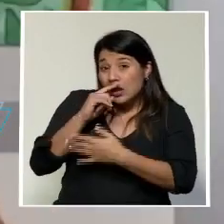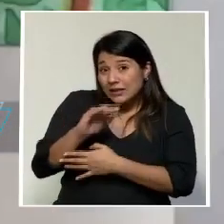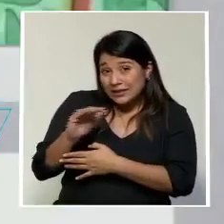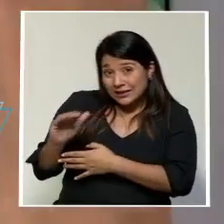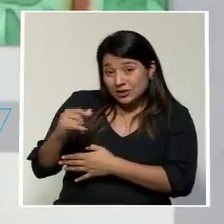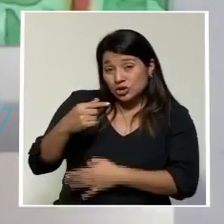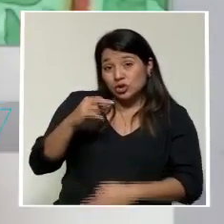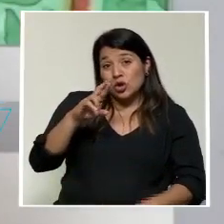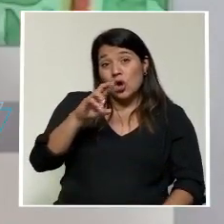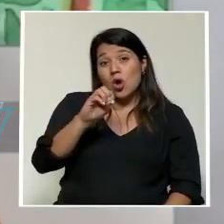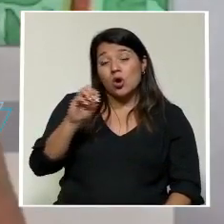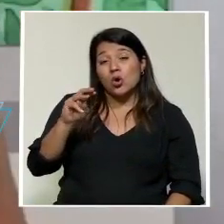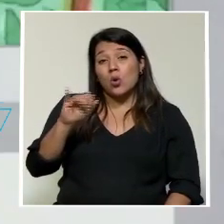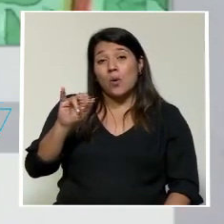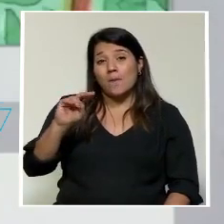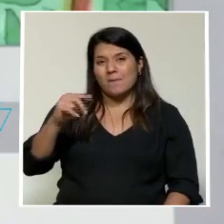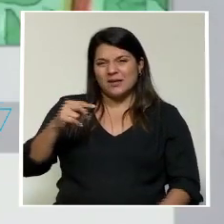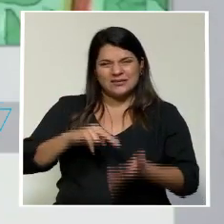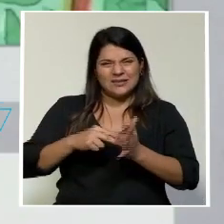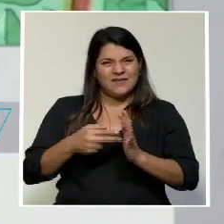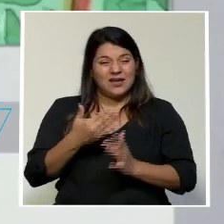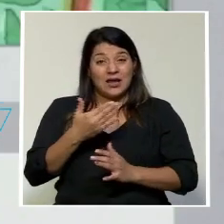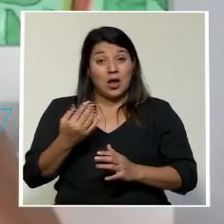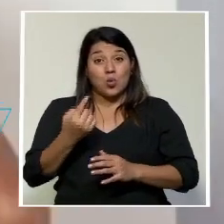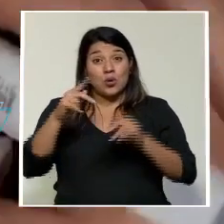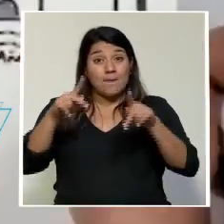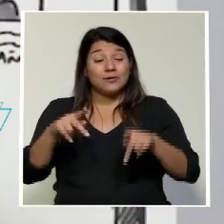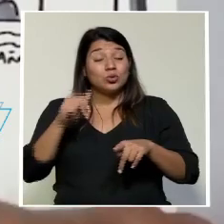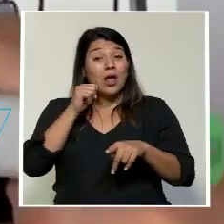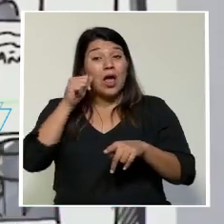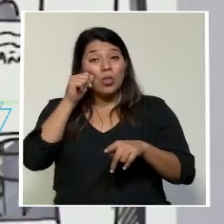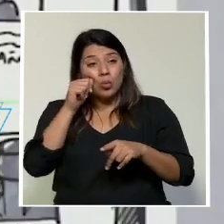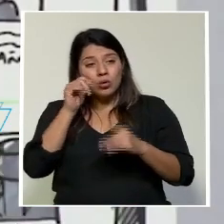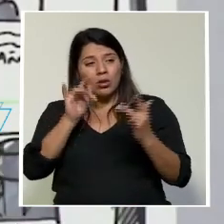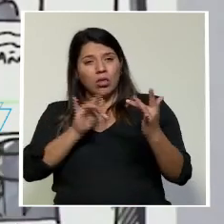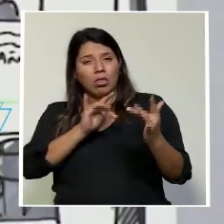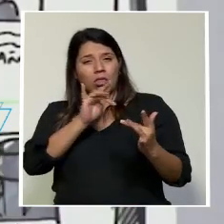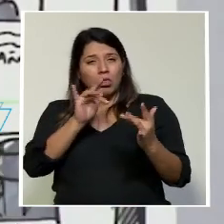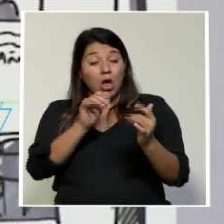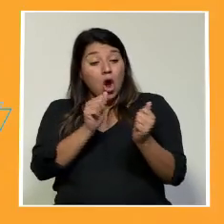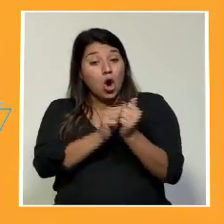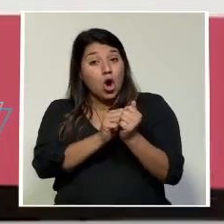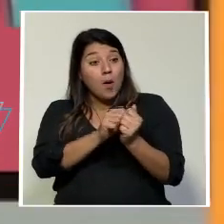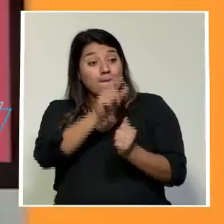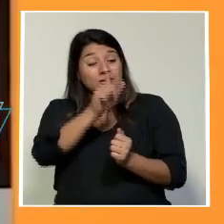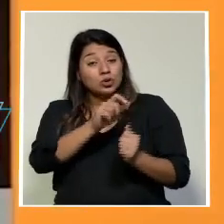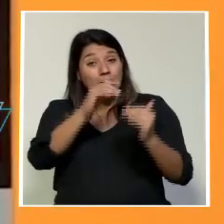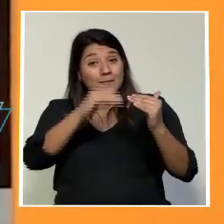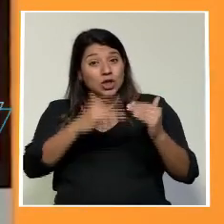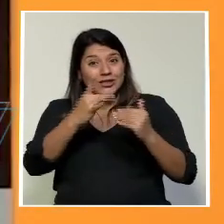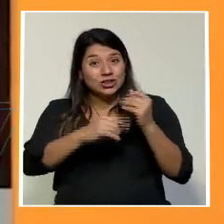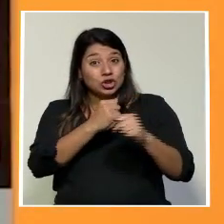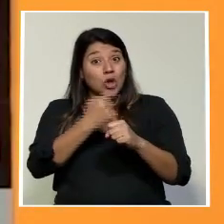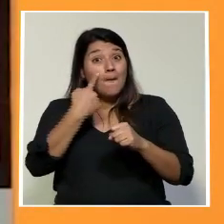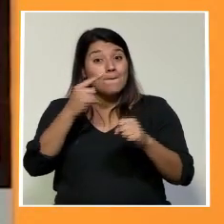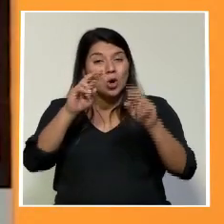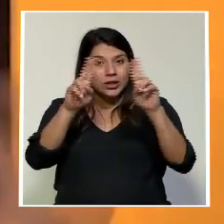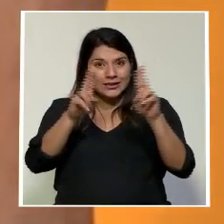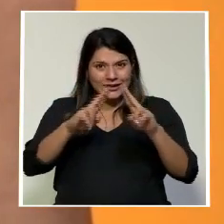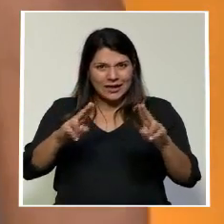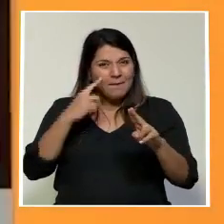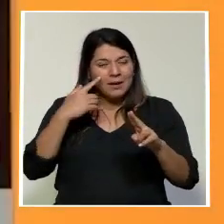como la conducta de una persona adulta que realiza acciones deliberadas para establecer lazos con una persona menor de edad por internet, con el objetivo de